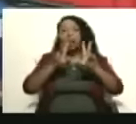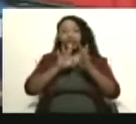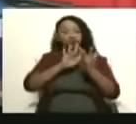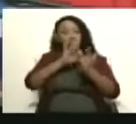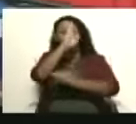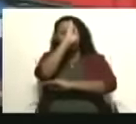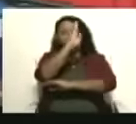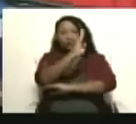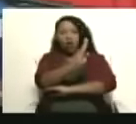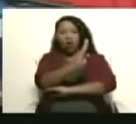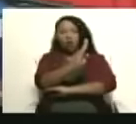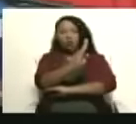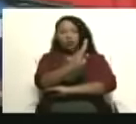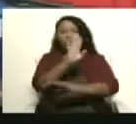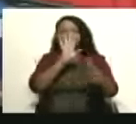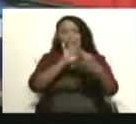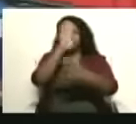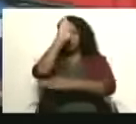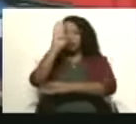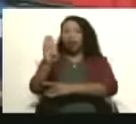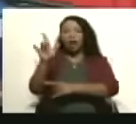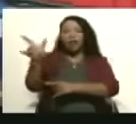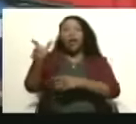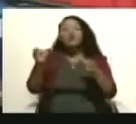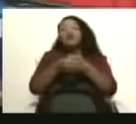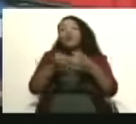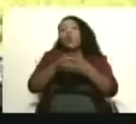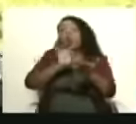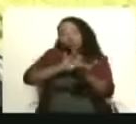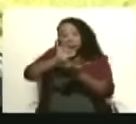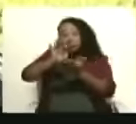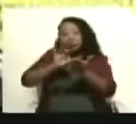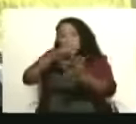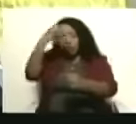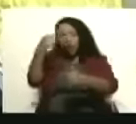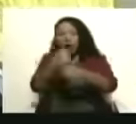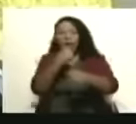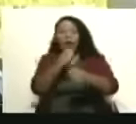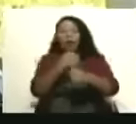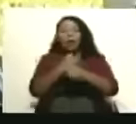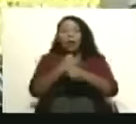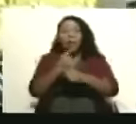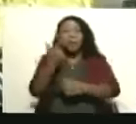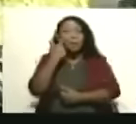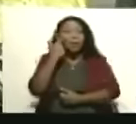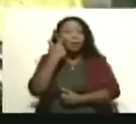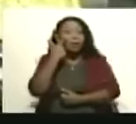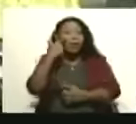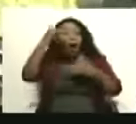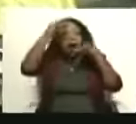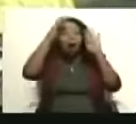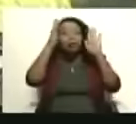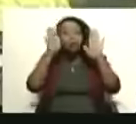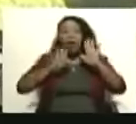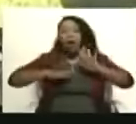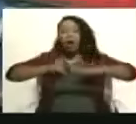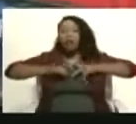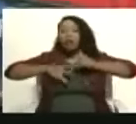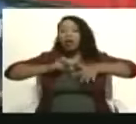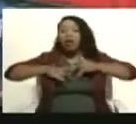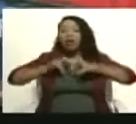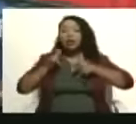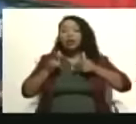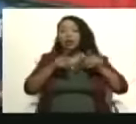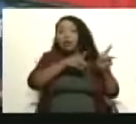y permanente, enlazado directamente con el Comando Estratégico Operacional para el monitoreo de todos los eventos y el apoyo directo al